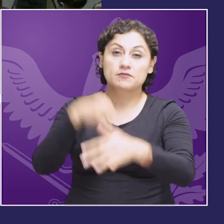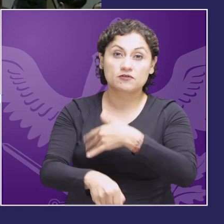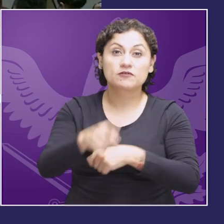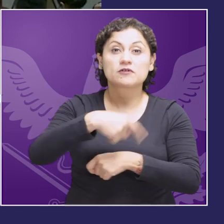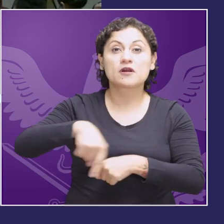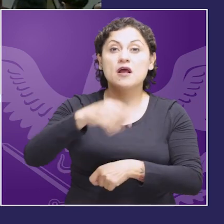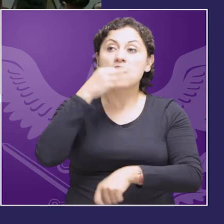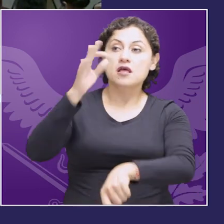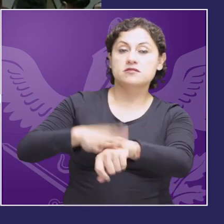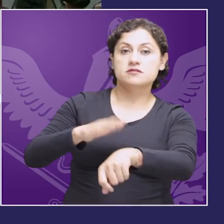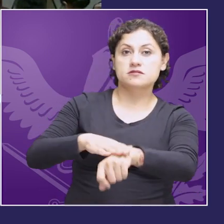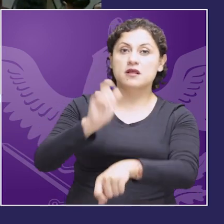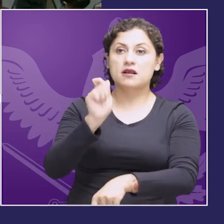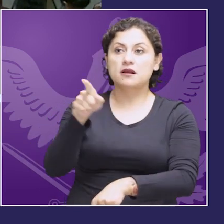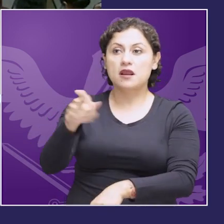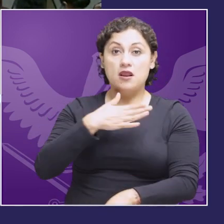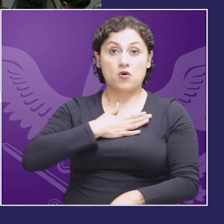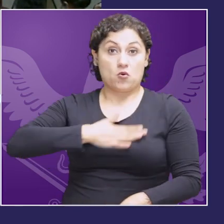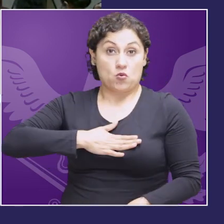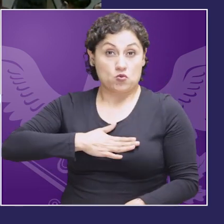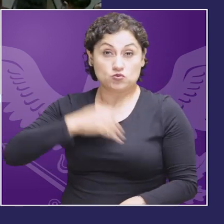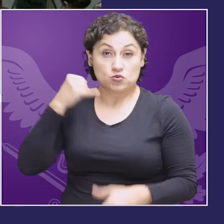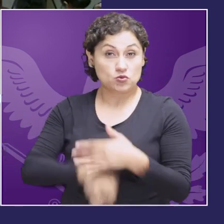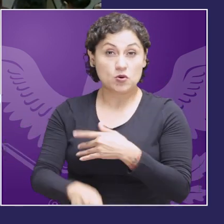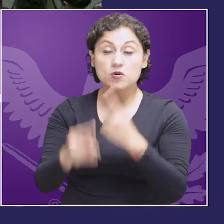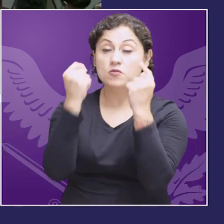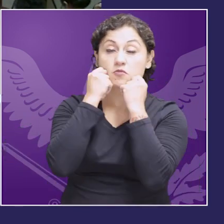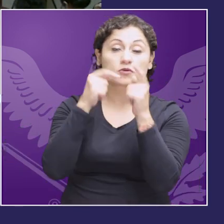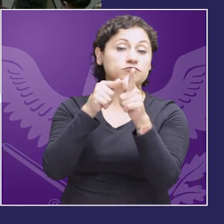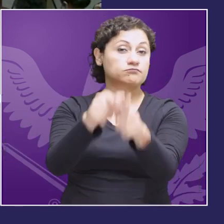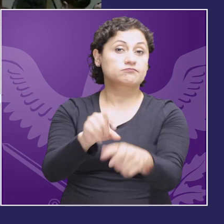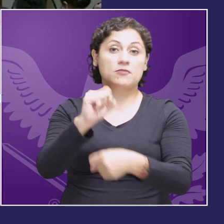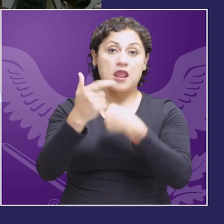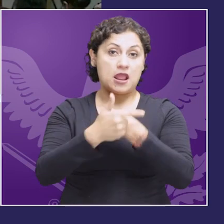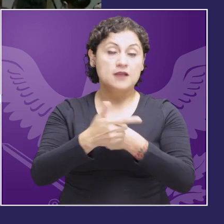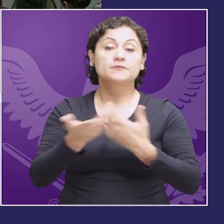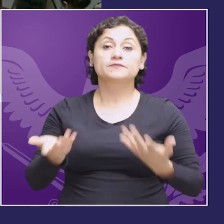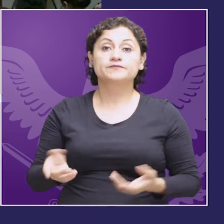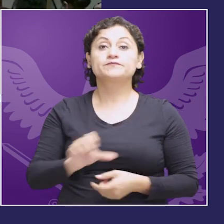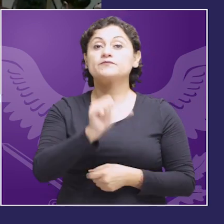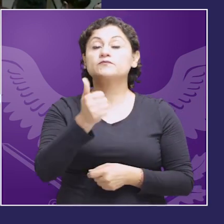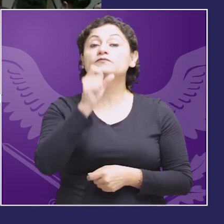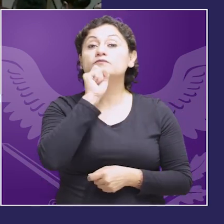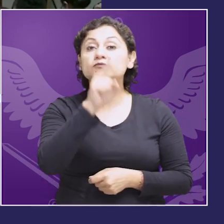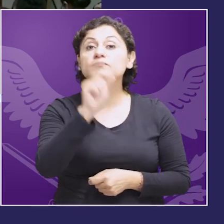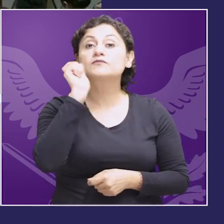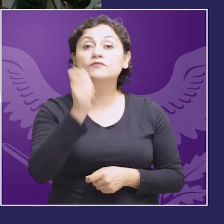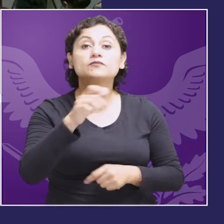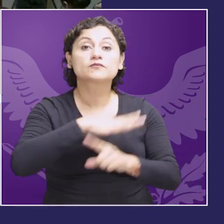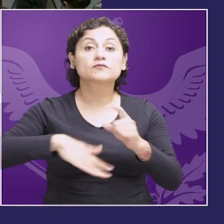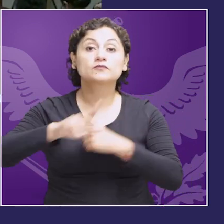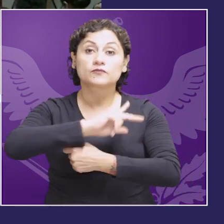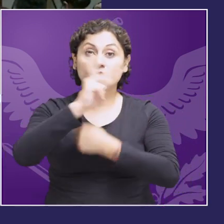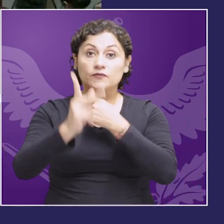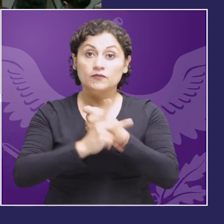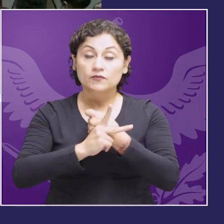que en la sociedad en general, terminan escuchando estos discursos que alertan los sentimientos más primitivos y apelan al miedo de lo desconocido,